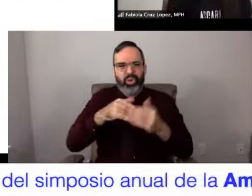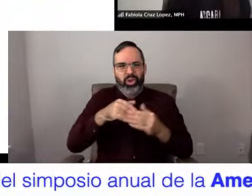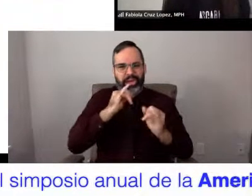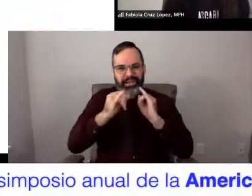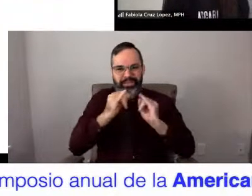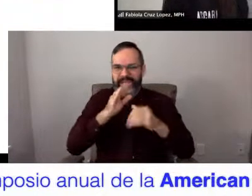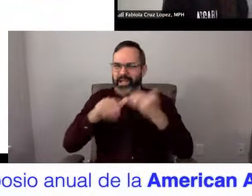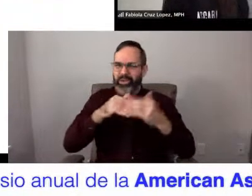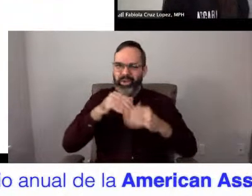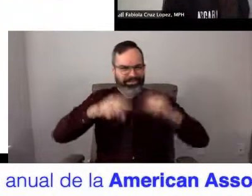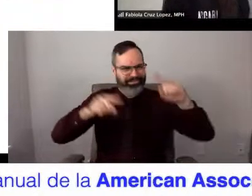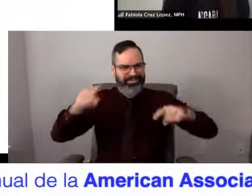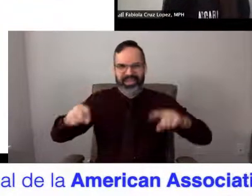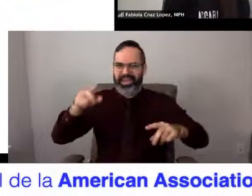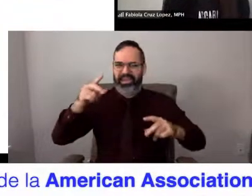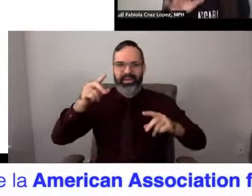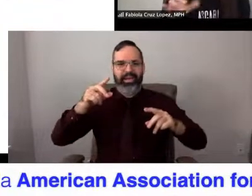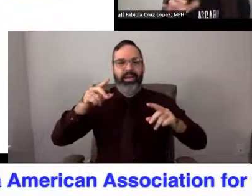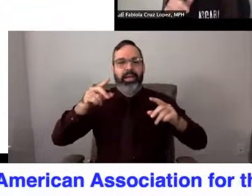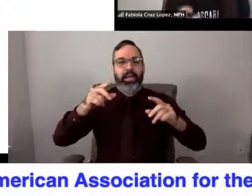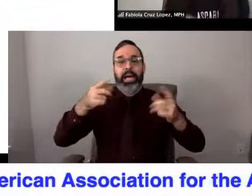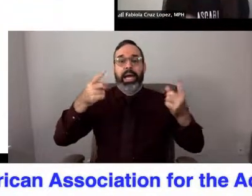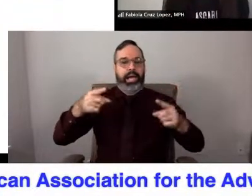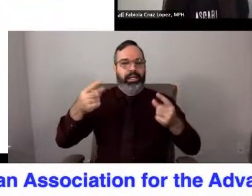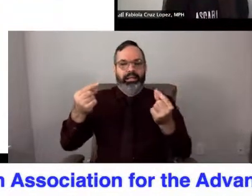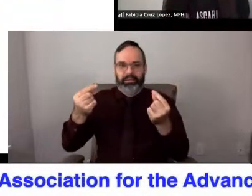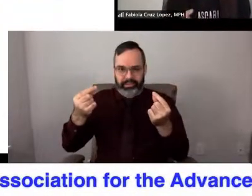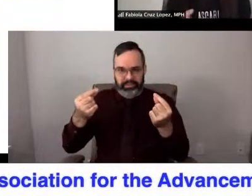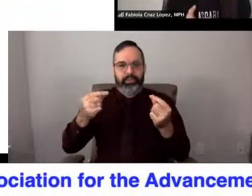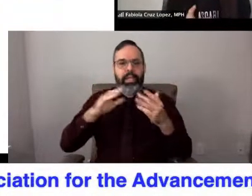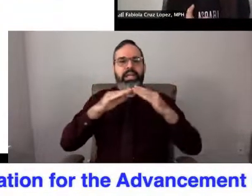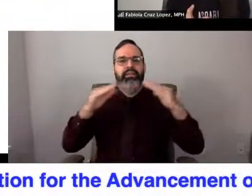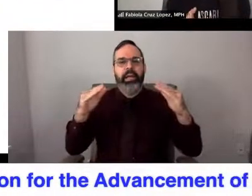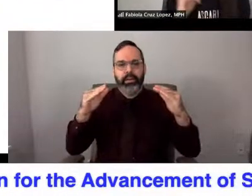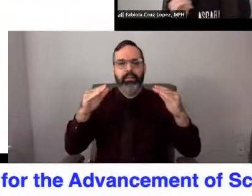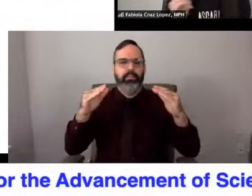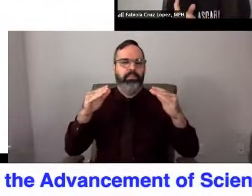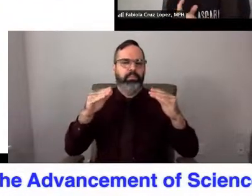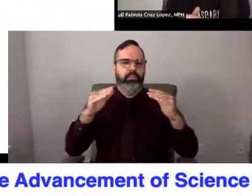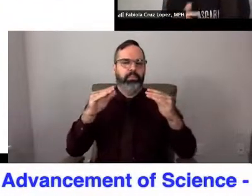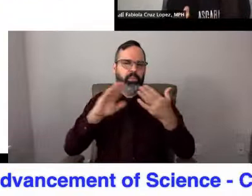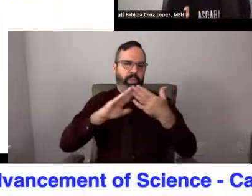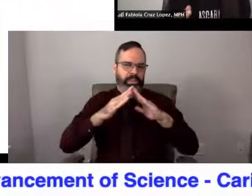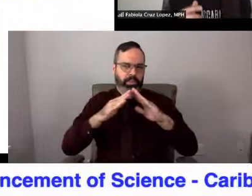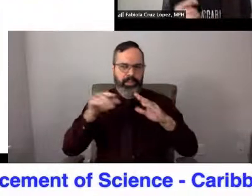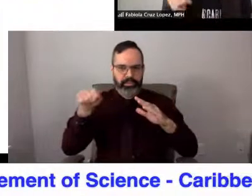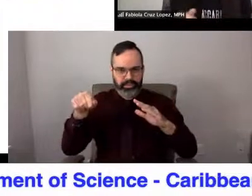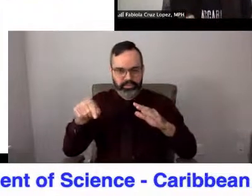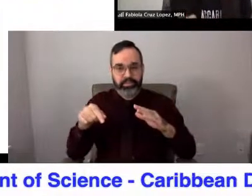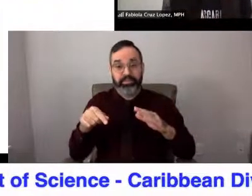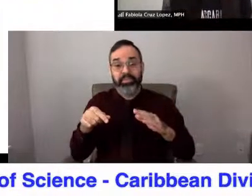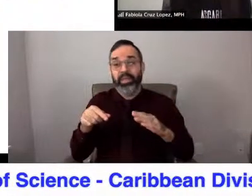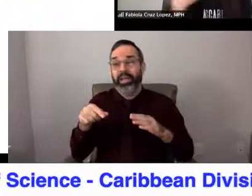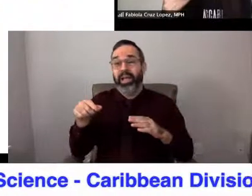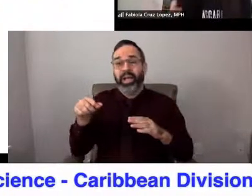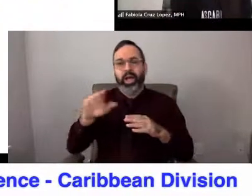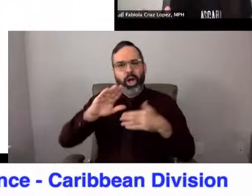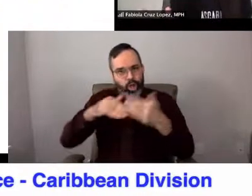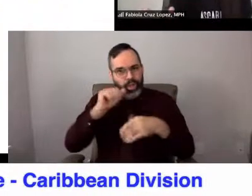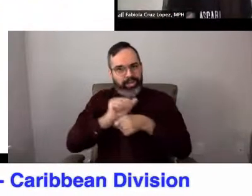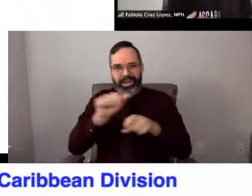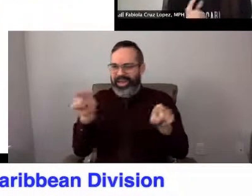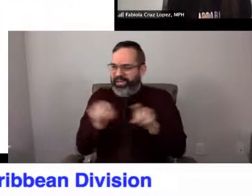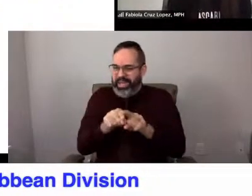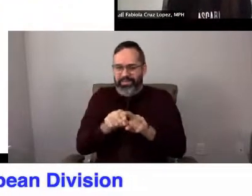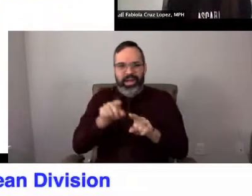está haciendo a nivel municipal. Los municipios tienen una peculiaridad. Todos trabajan en la misma base de datos, incluyendo